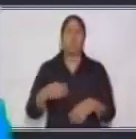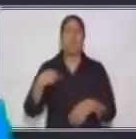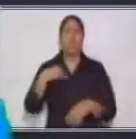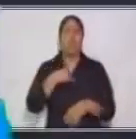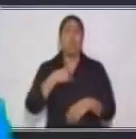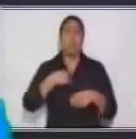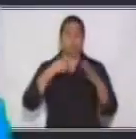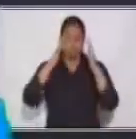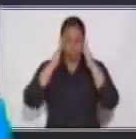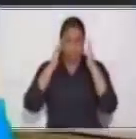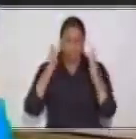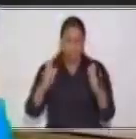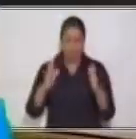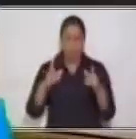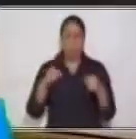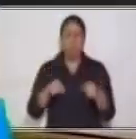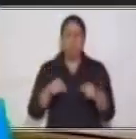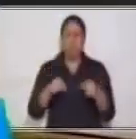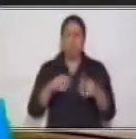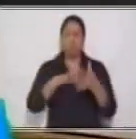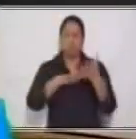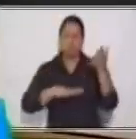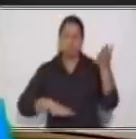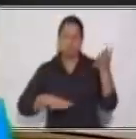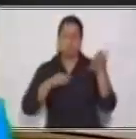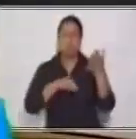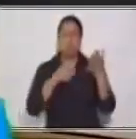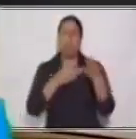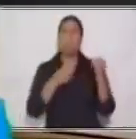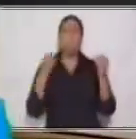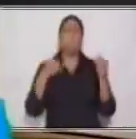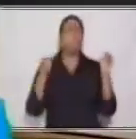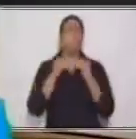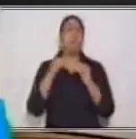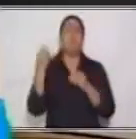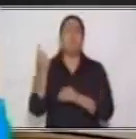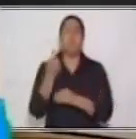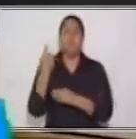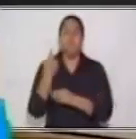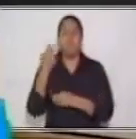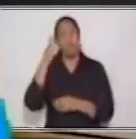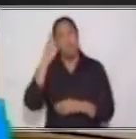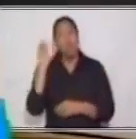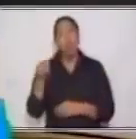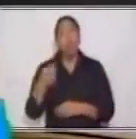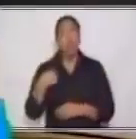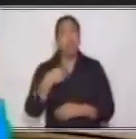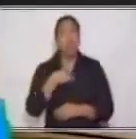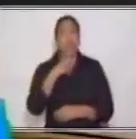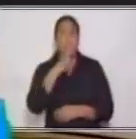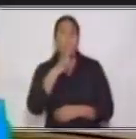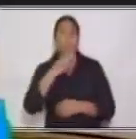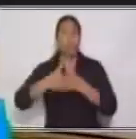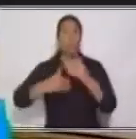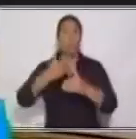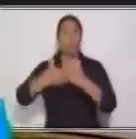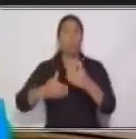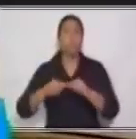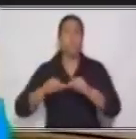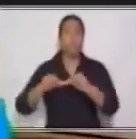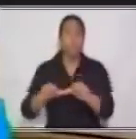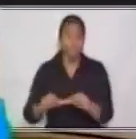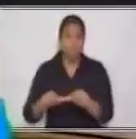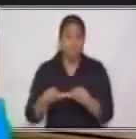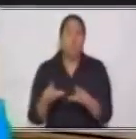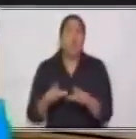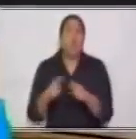acontecimientos más relevantes. ¿Por qué eso? Porque estamos hablando de que vamos a seguir una secuencia. ¿Cómo encontrar